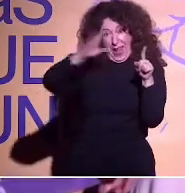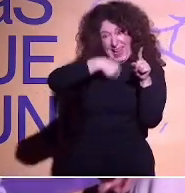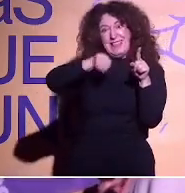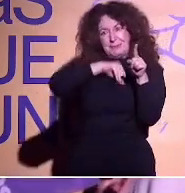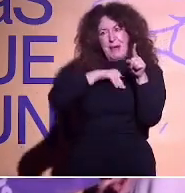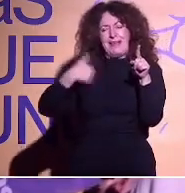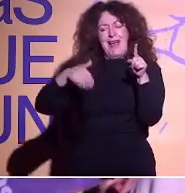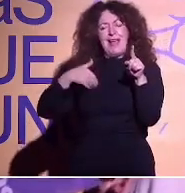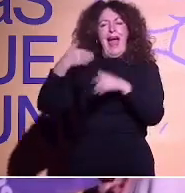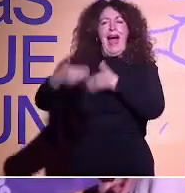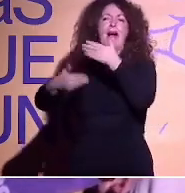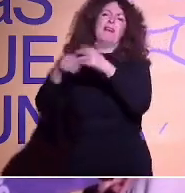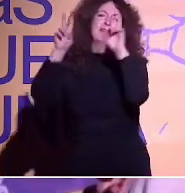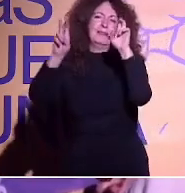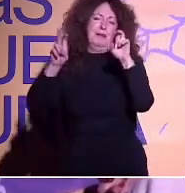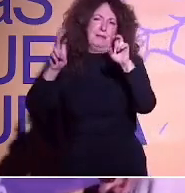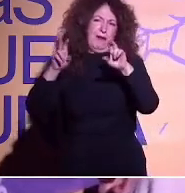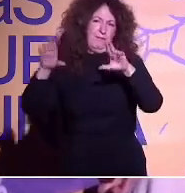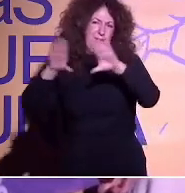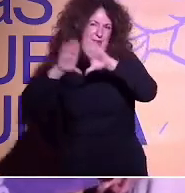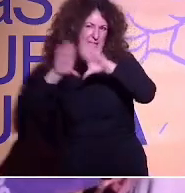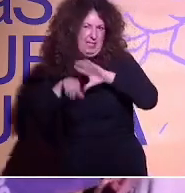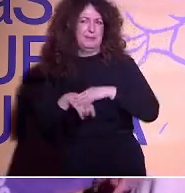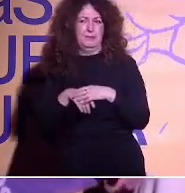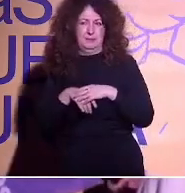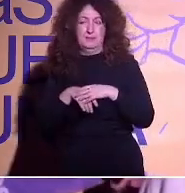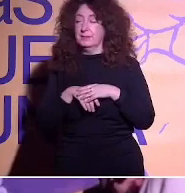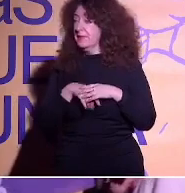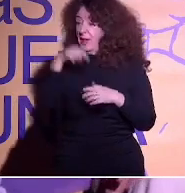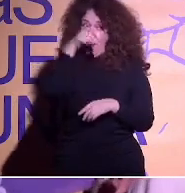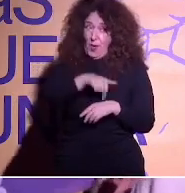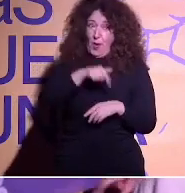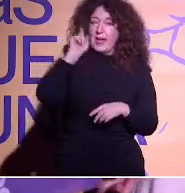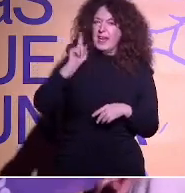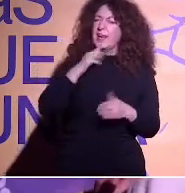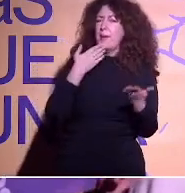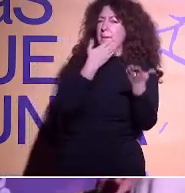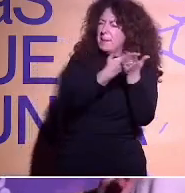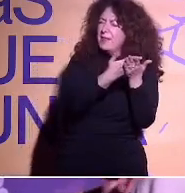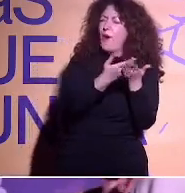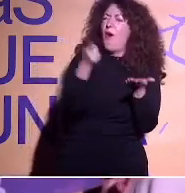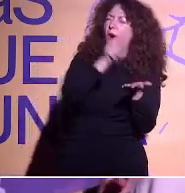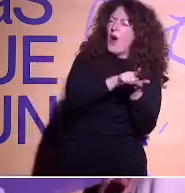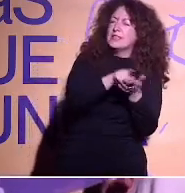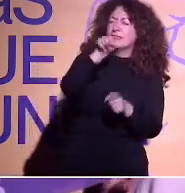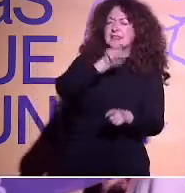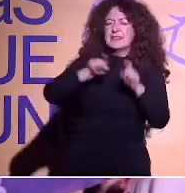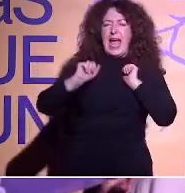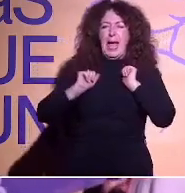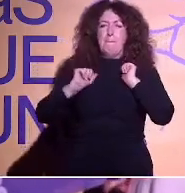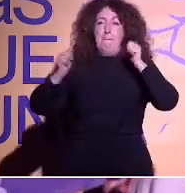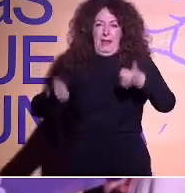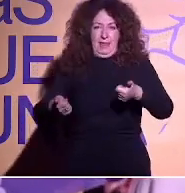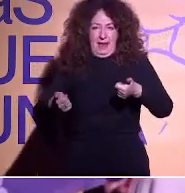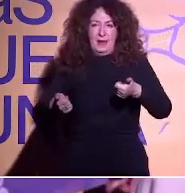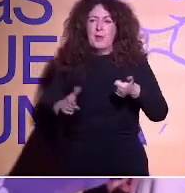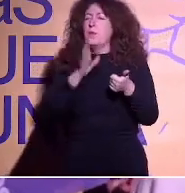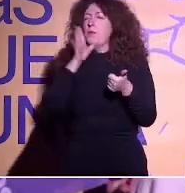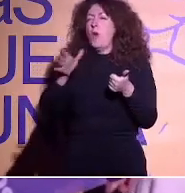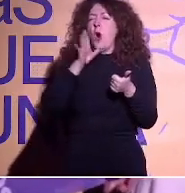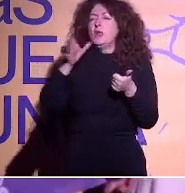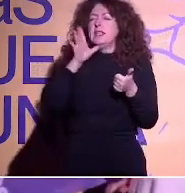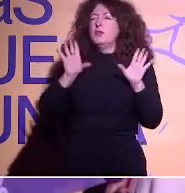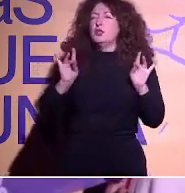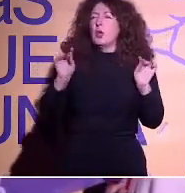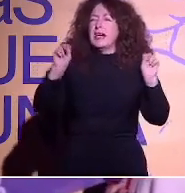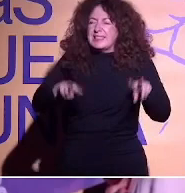políticas feministas hoy Irene te pido que volvamos a empezar con los motivos intactos y la